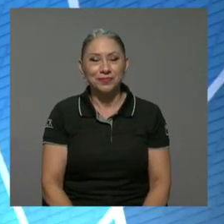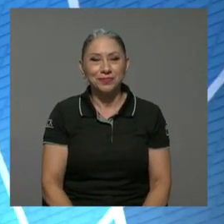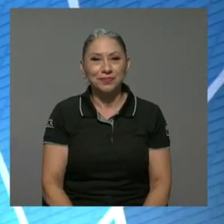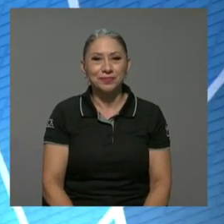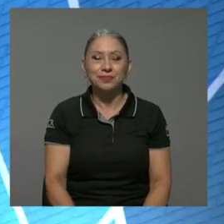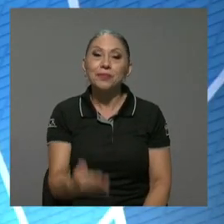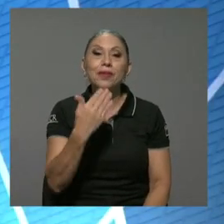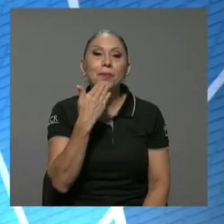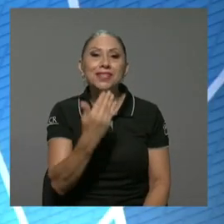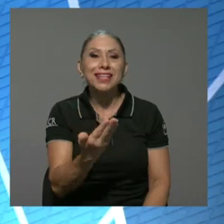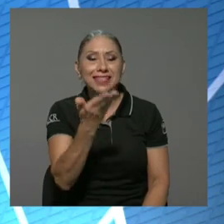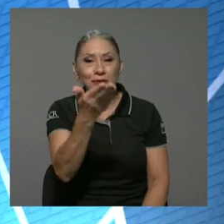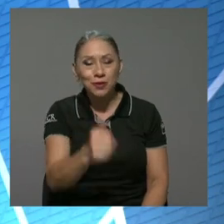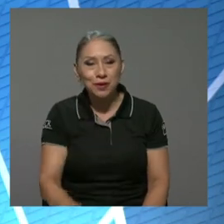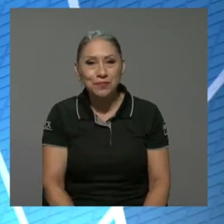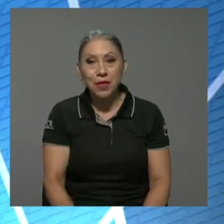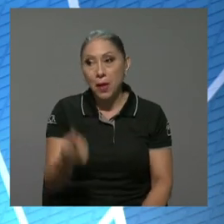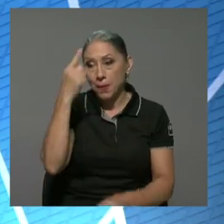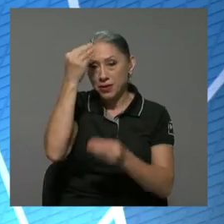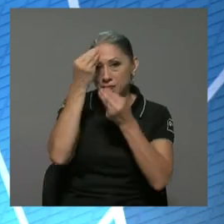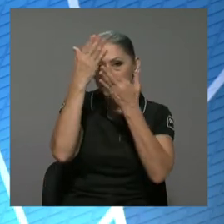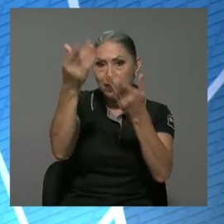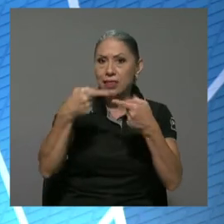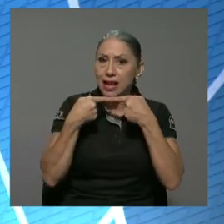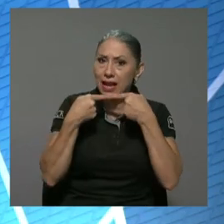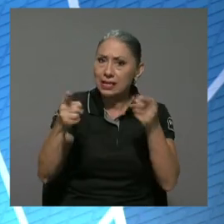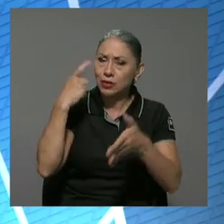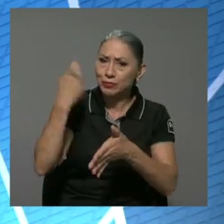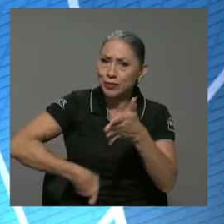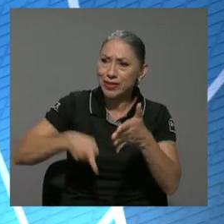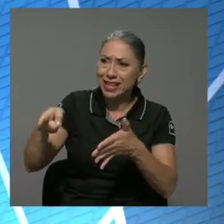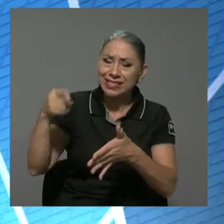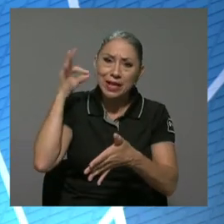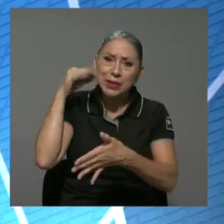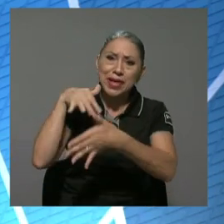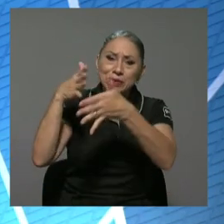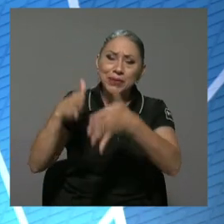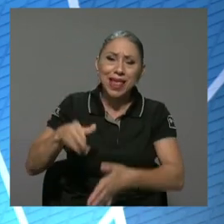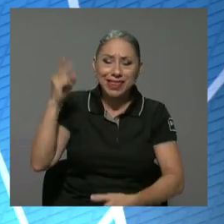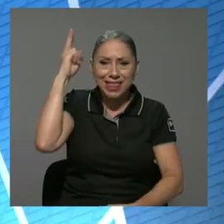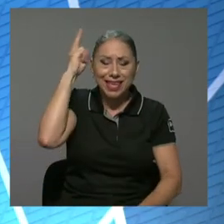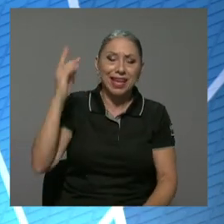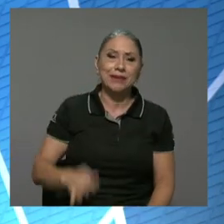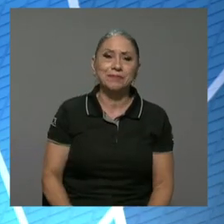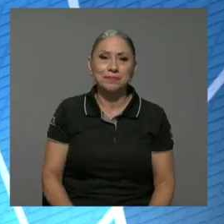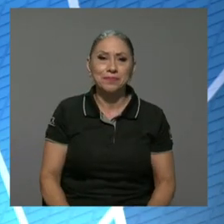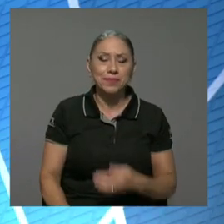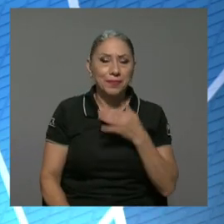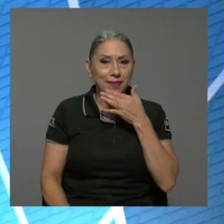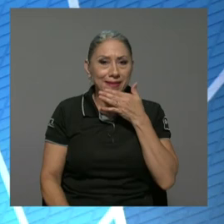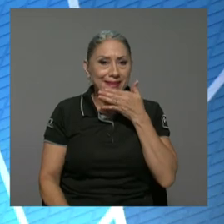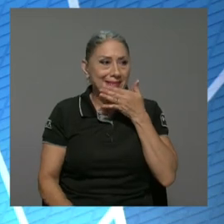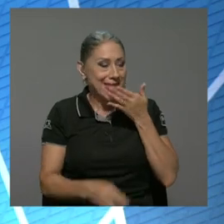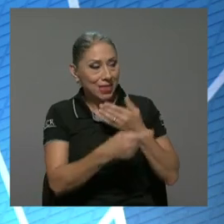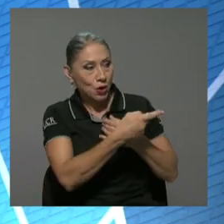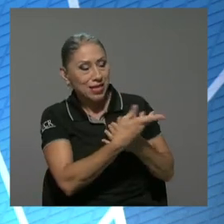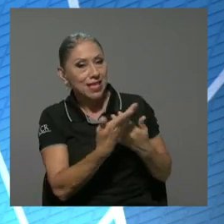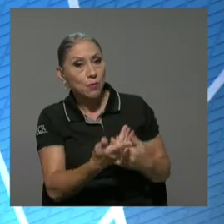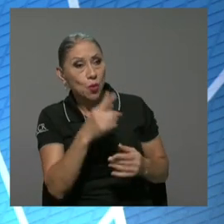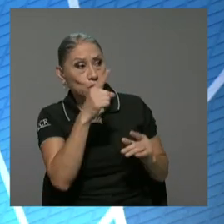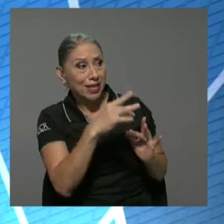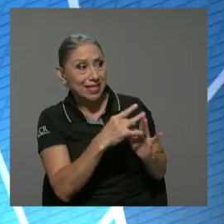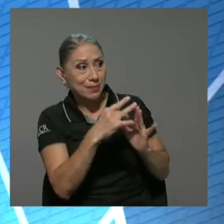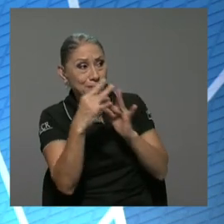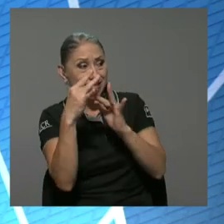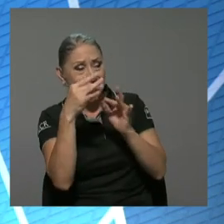Muchas gracias, Josué, por ese pase y por esas declaraciones tan contundentes de esta estudiante indígena. Don Guillermo, usted es especialista